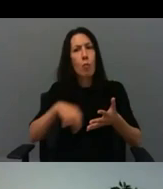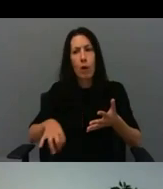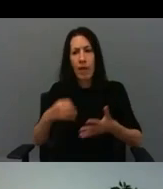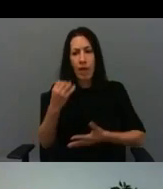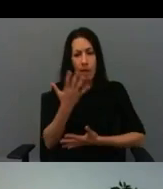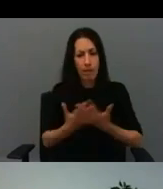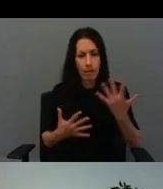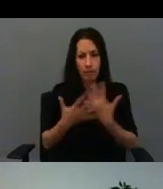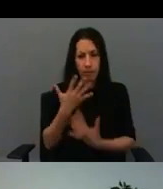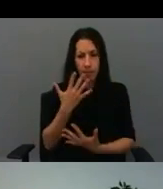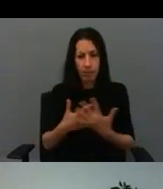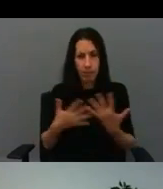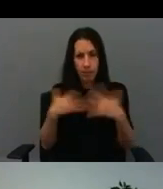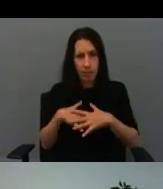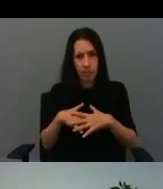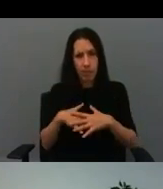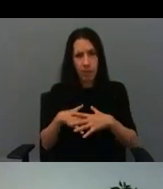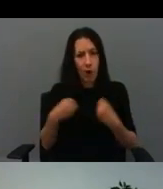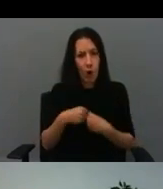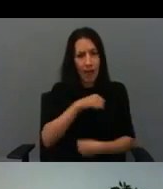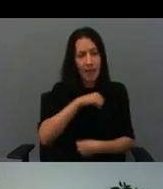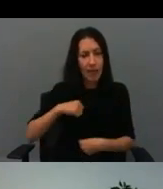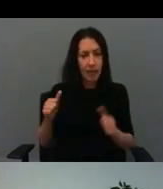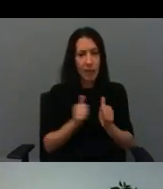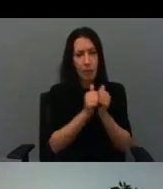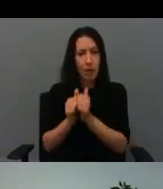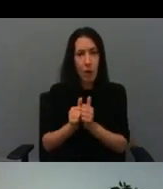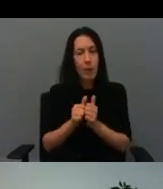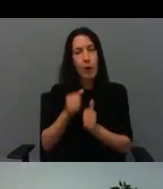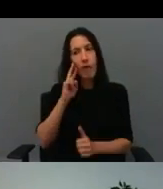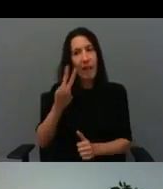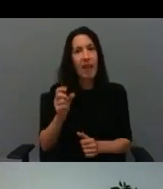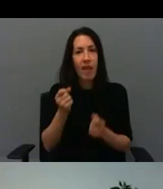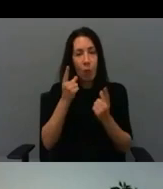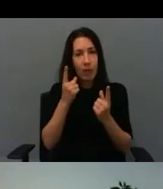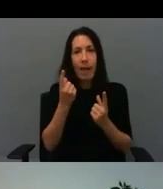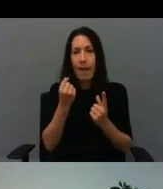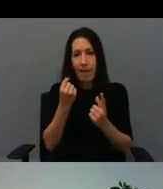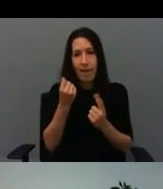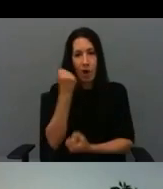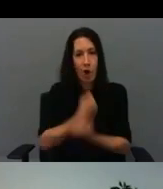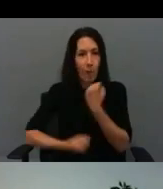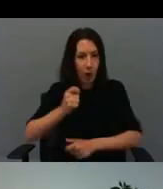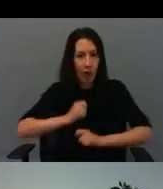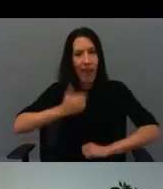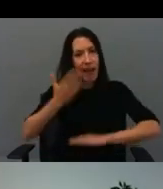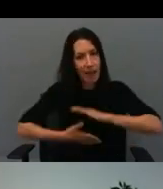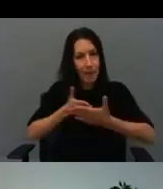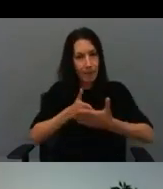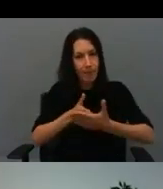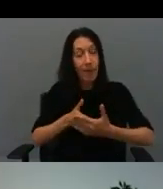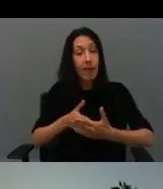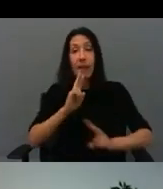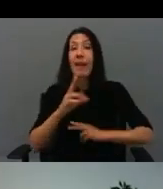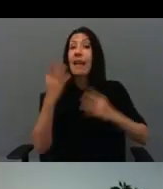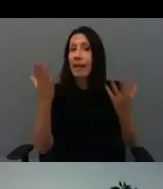esto con un asistente personal, pero claro, ella ve la limitación económica. Claro, ese es el problema, pero si